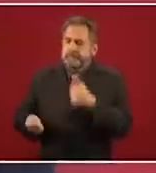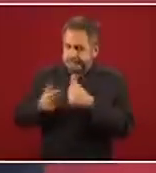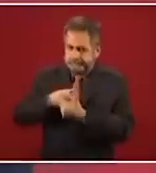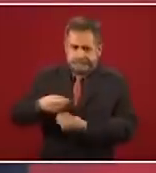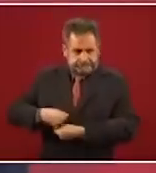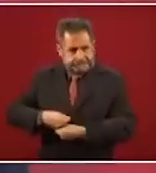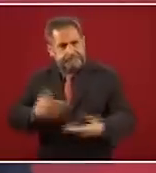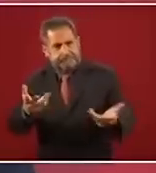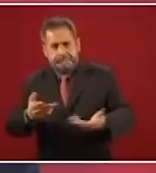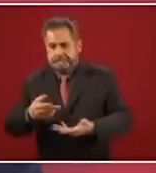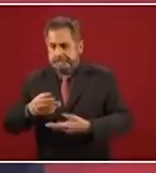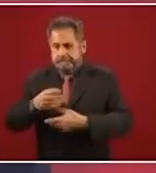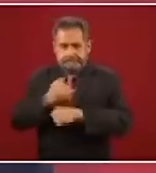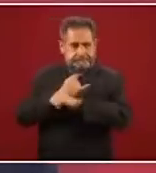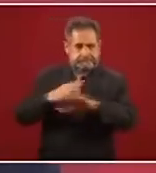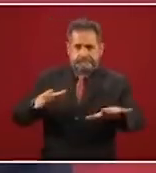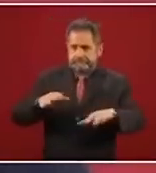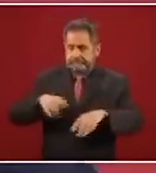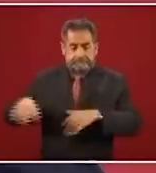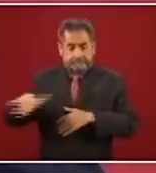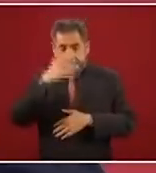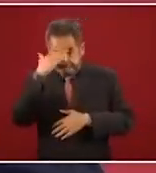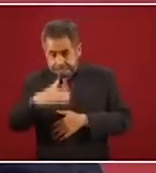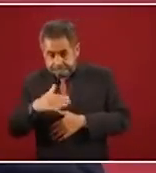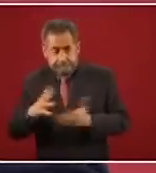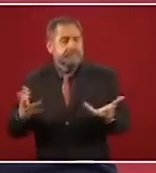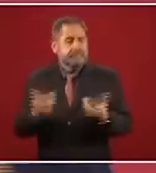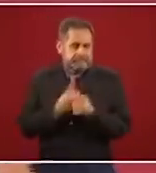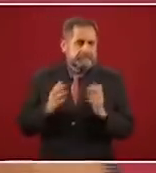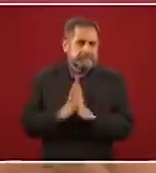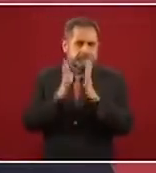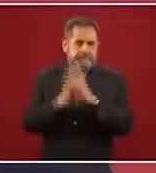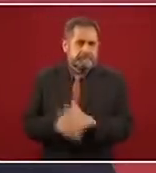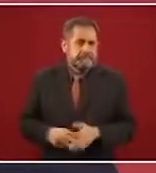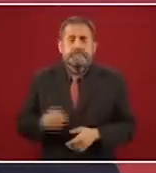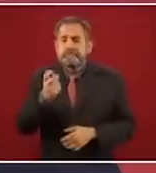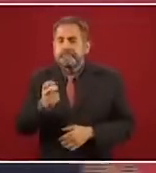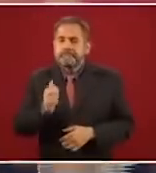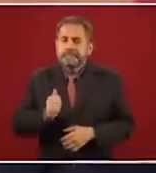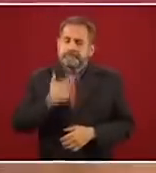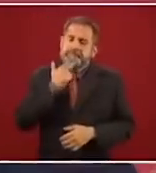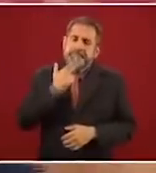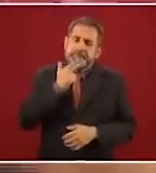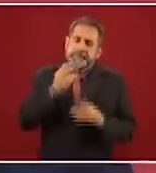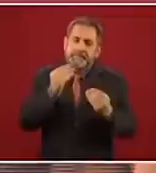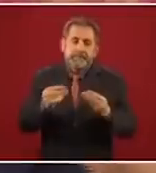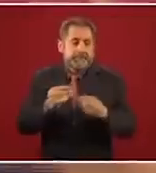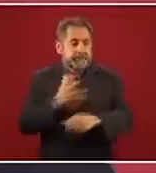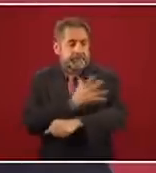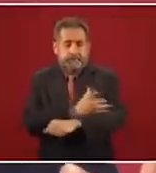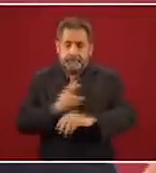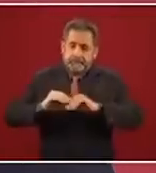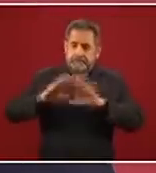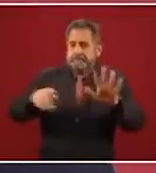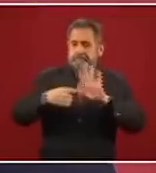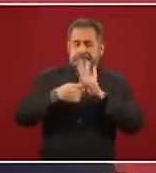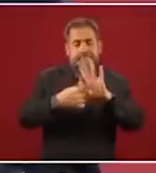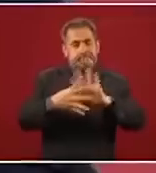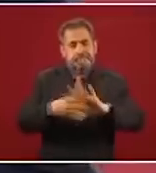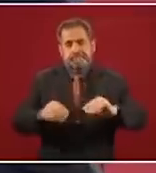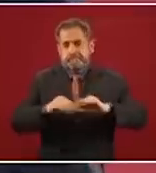Entonces, tiene mucha ventaja el que haya transparencia. Es una regla de oro de la democracia.